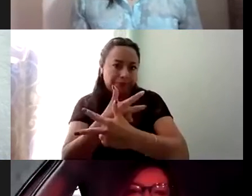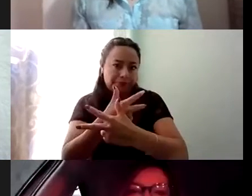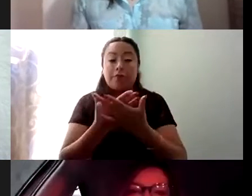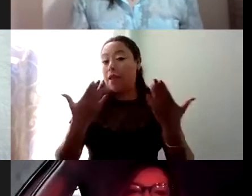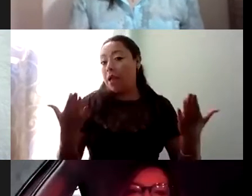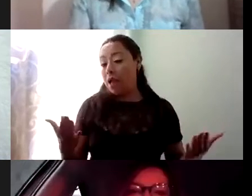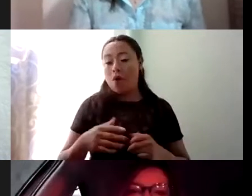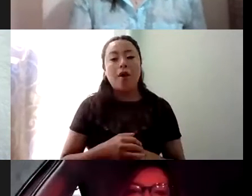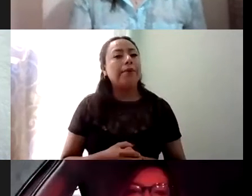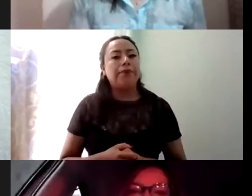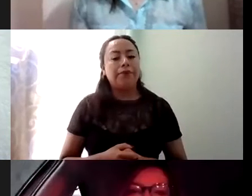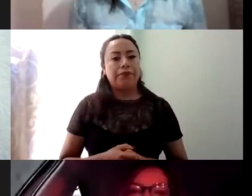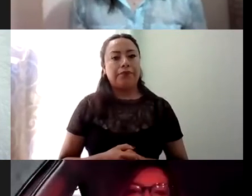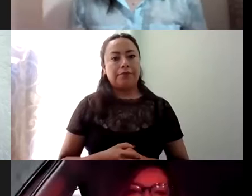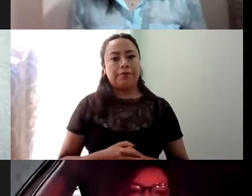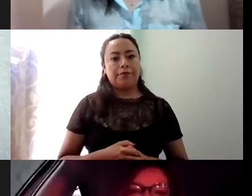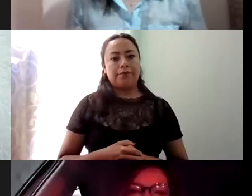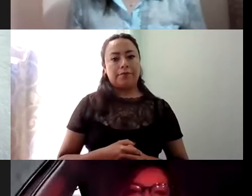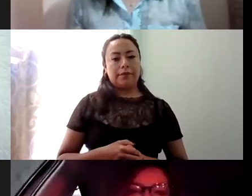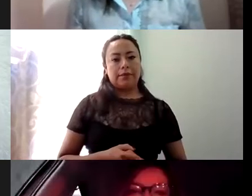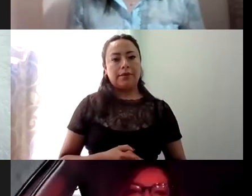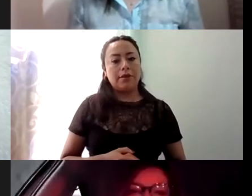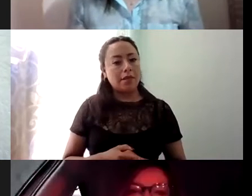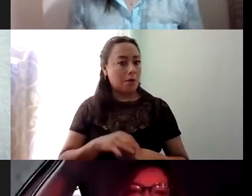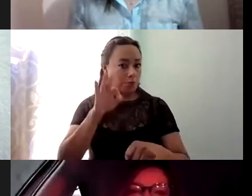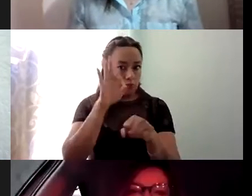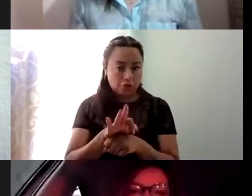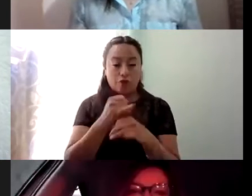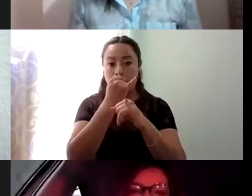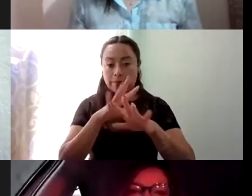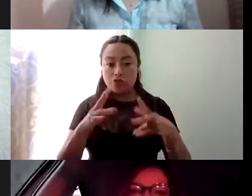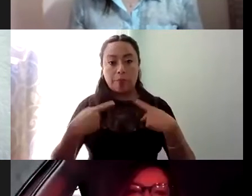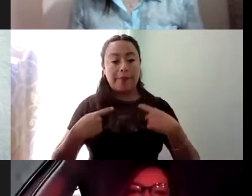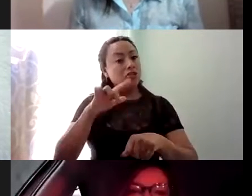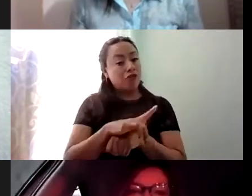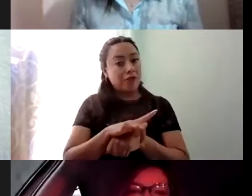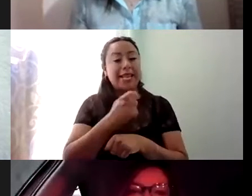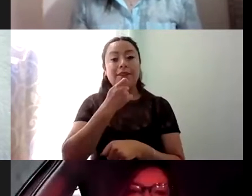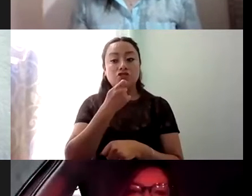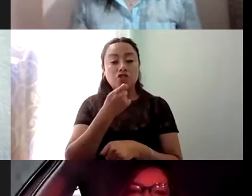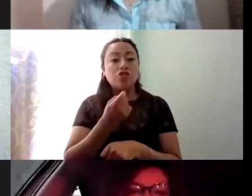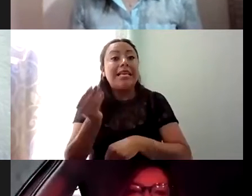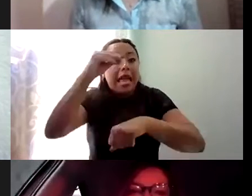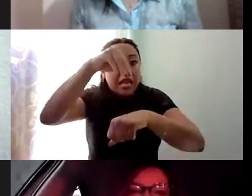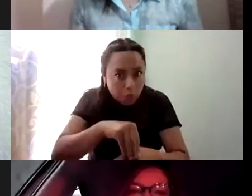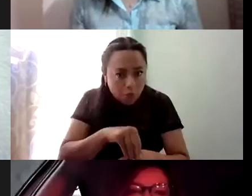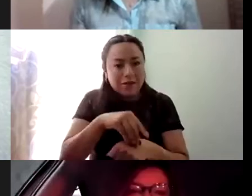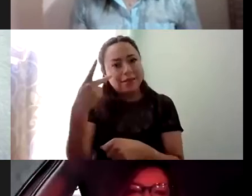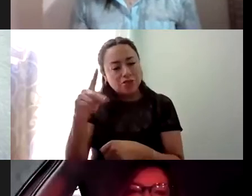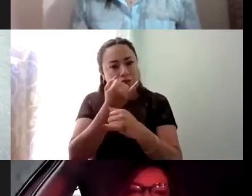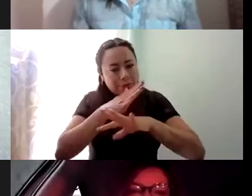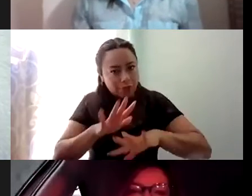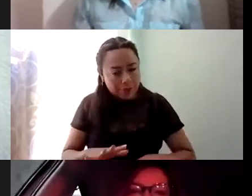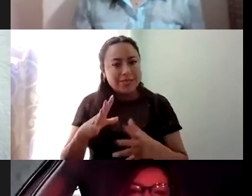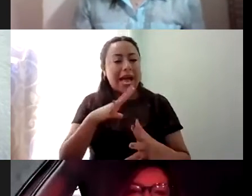de la protección de los datos personales de estos niños que ingresan sus datos, que tienen que crear cuentas de correos electrónicos,